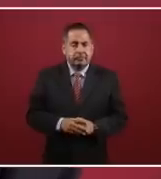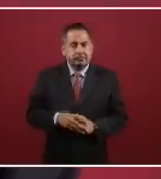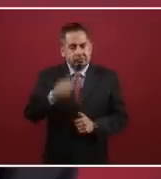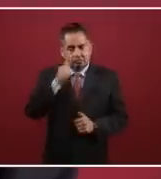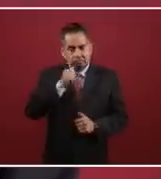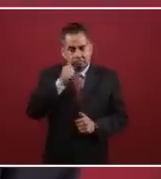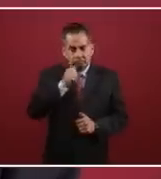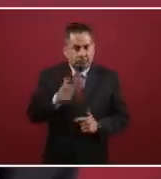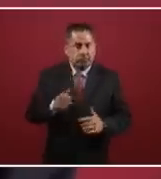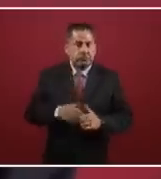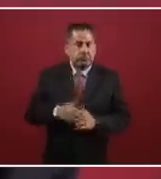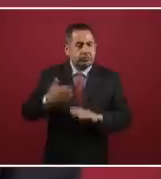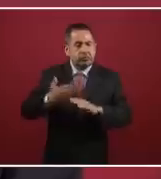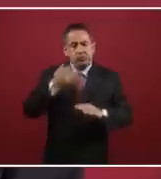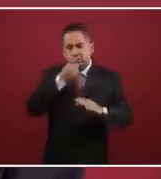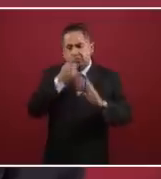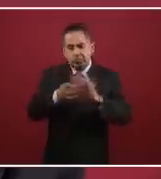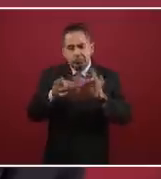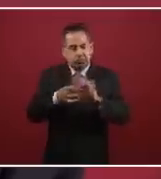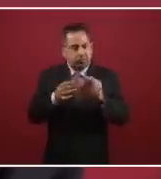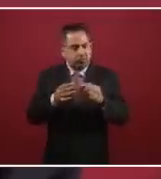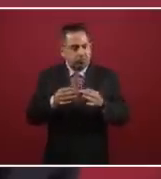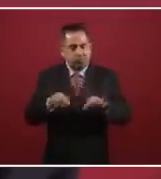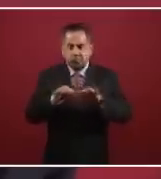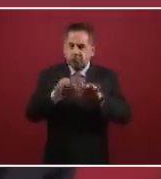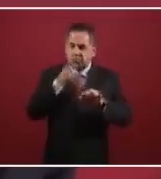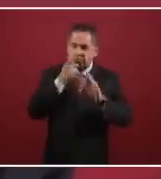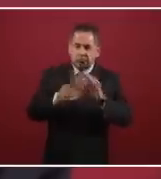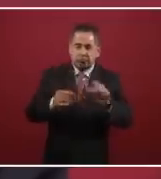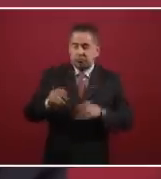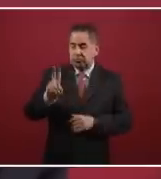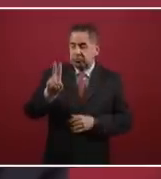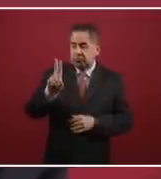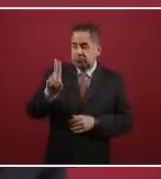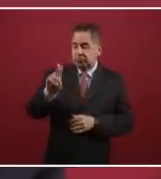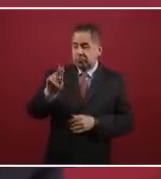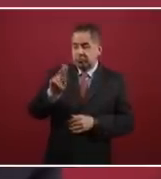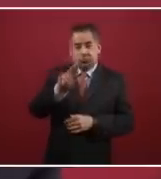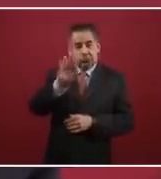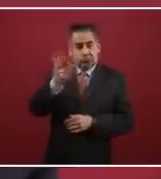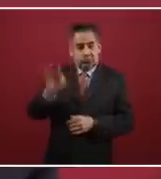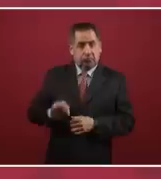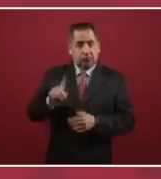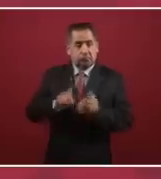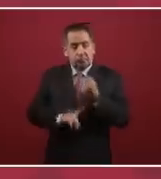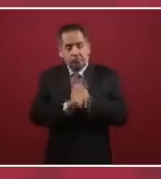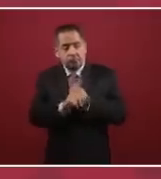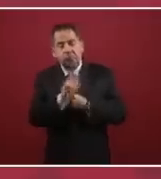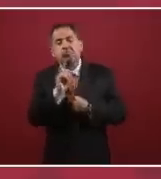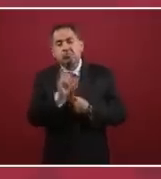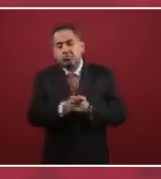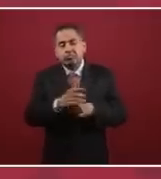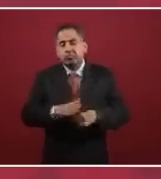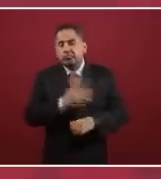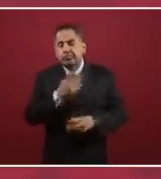Siempre he dicho que cuantitativamente el 80% del problema tiene que